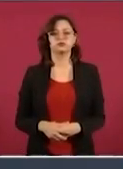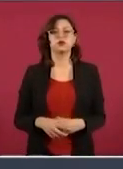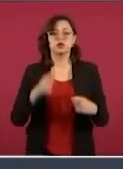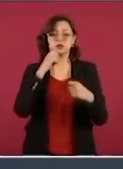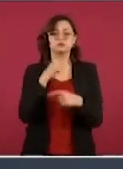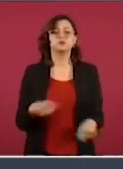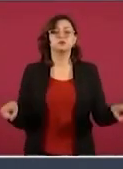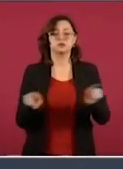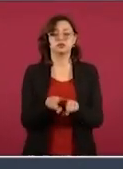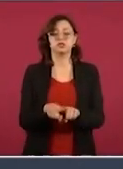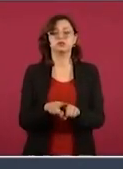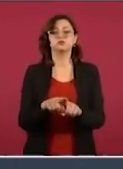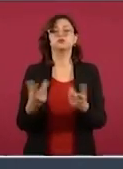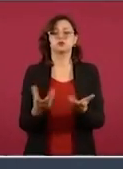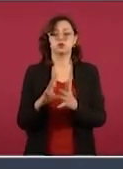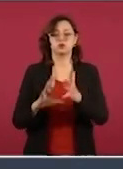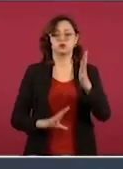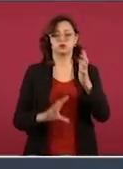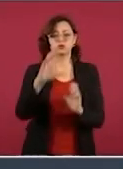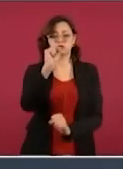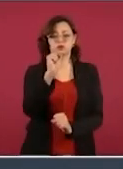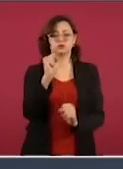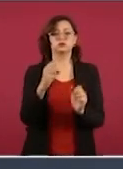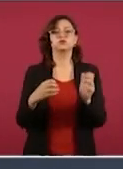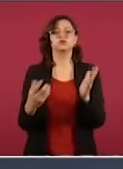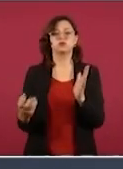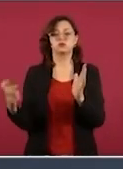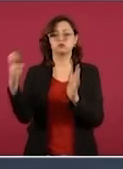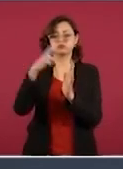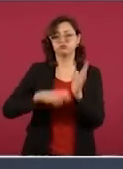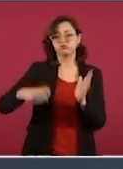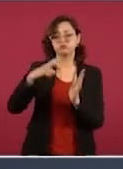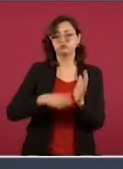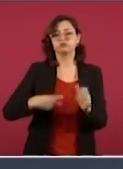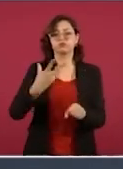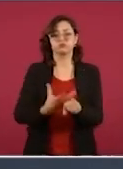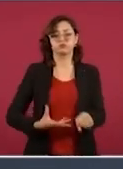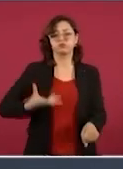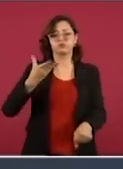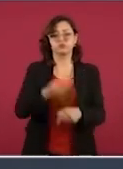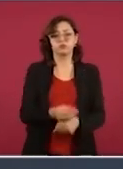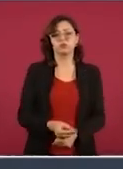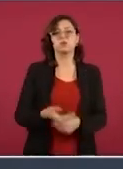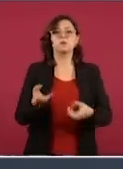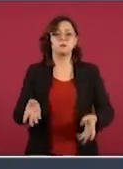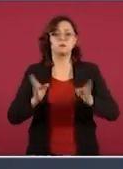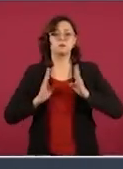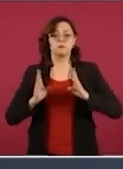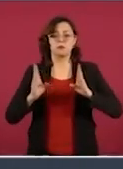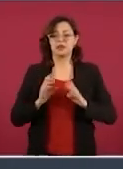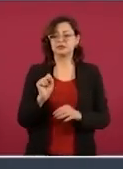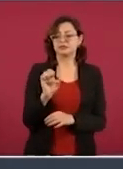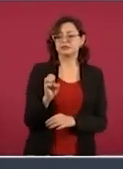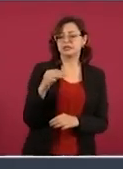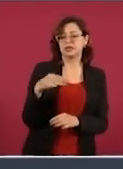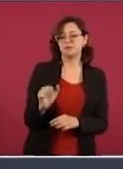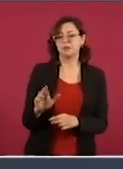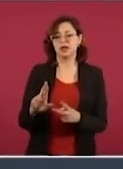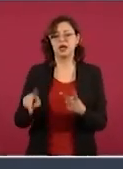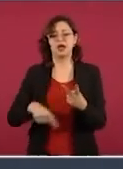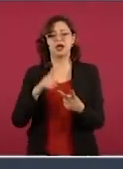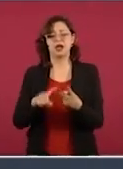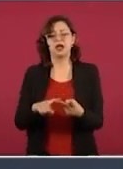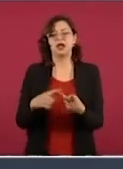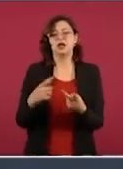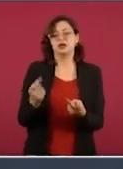como la reforma a la Constitución que permite a elementos del Ejército y la Marina participar